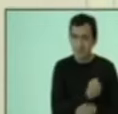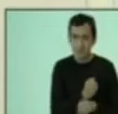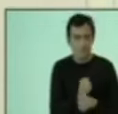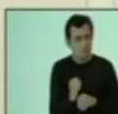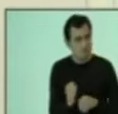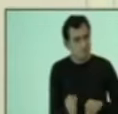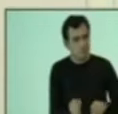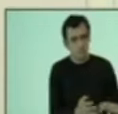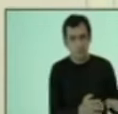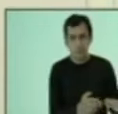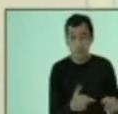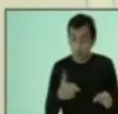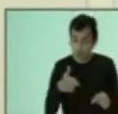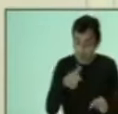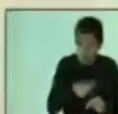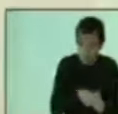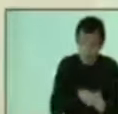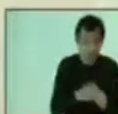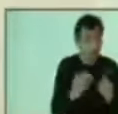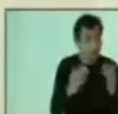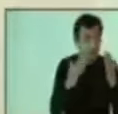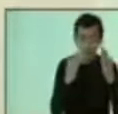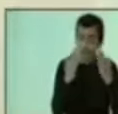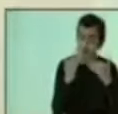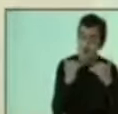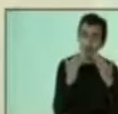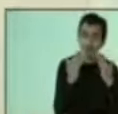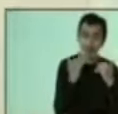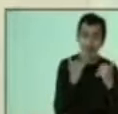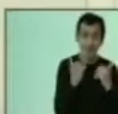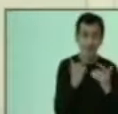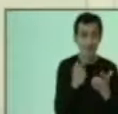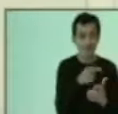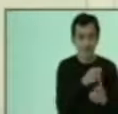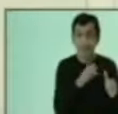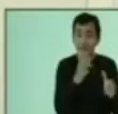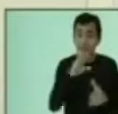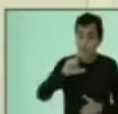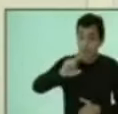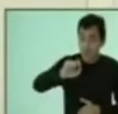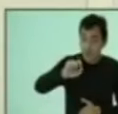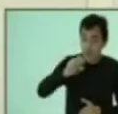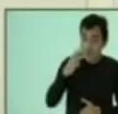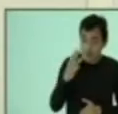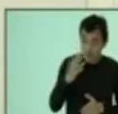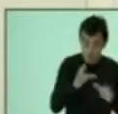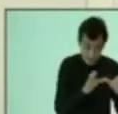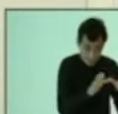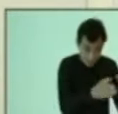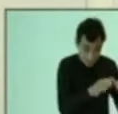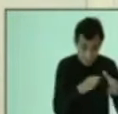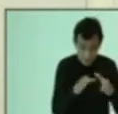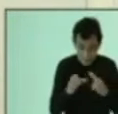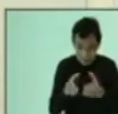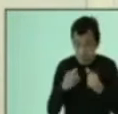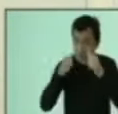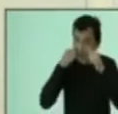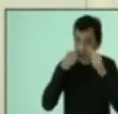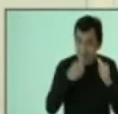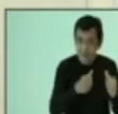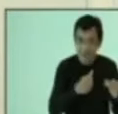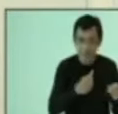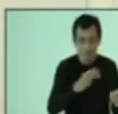contamos con una clínica municipal. Las 23 comunidades tienen una atención deplorable en este